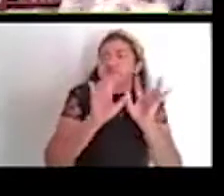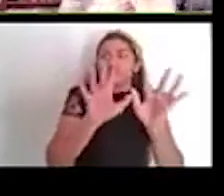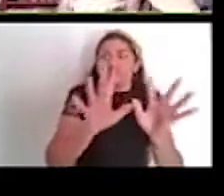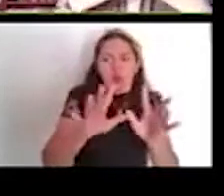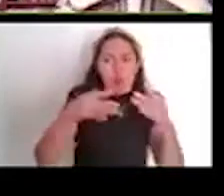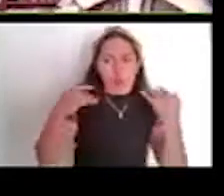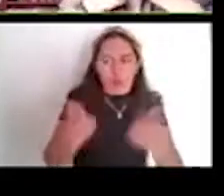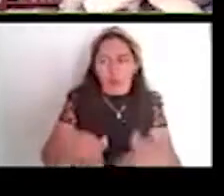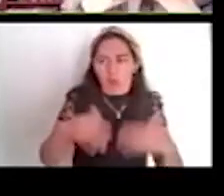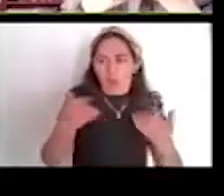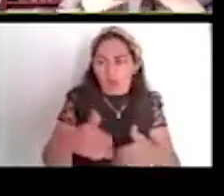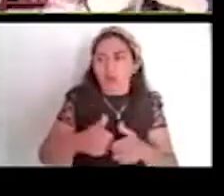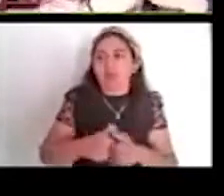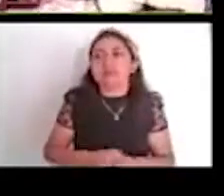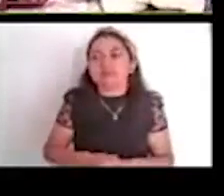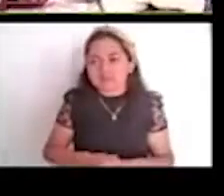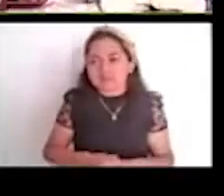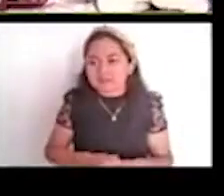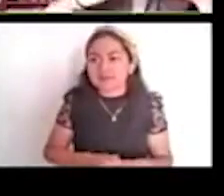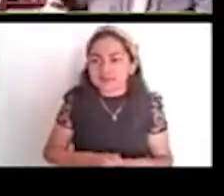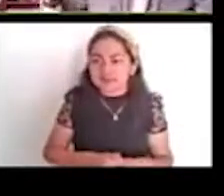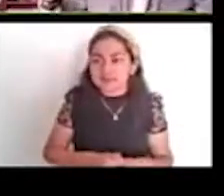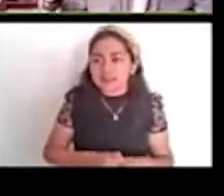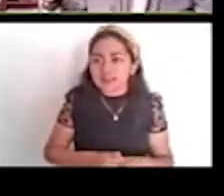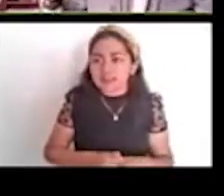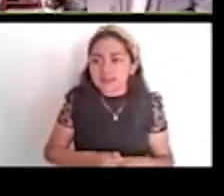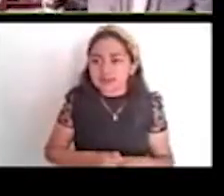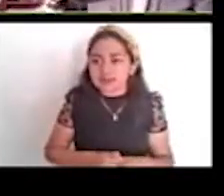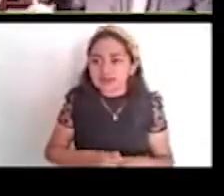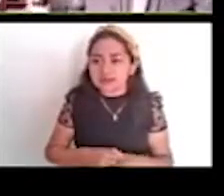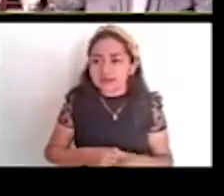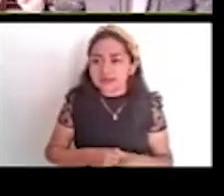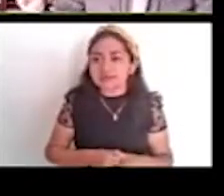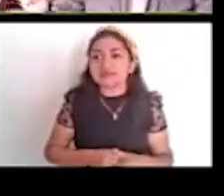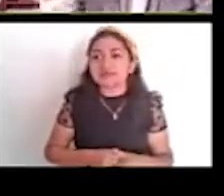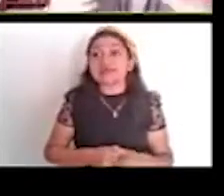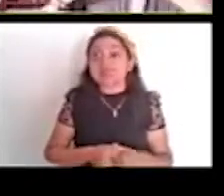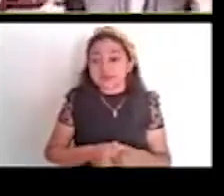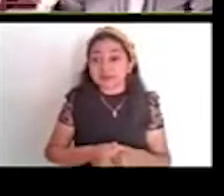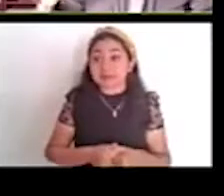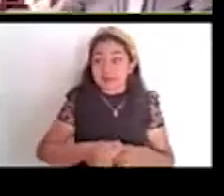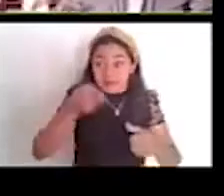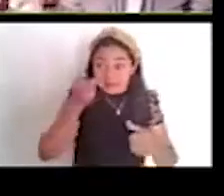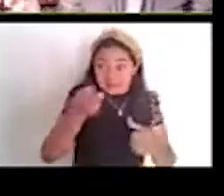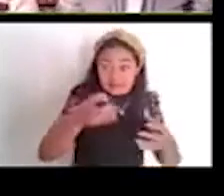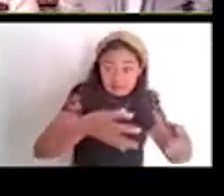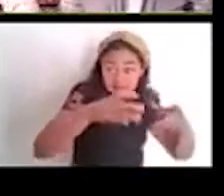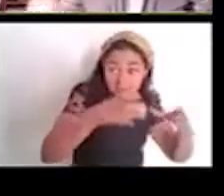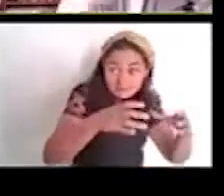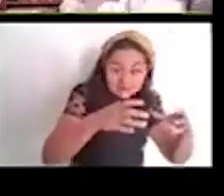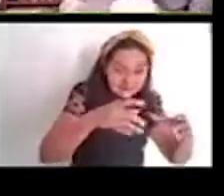tenochca en su origen, que llevará hasta las fronteras del Pánuco y de